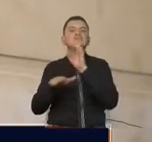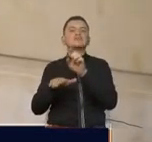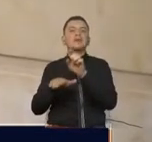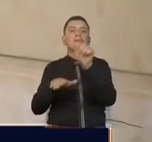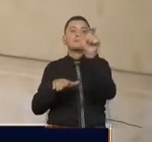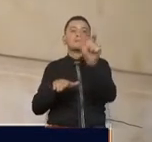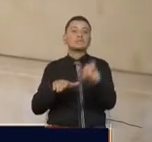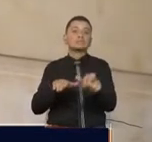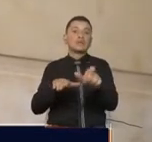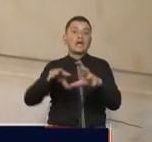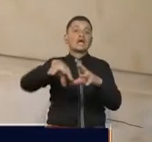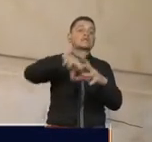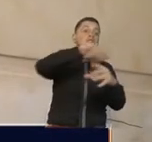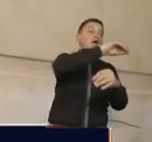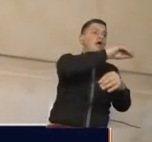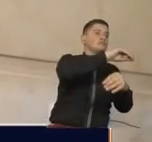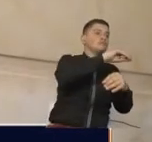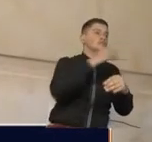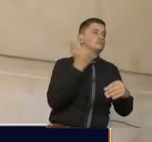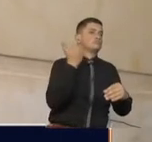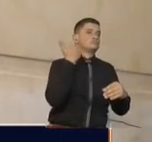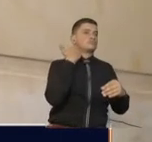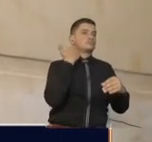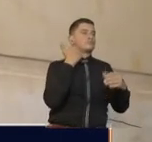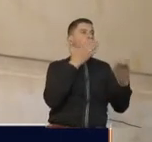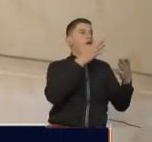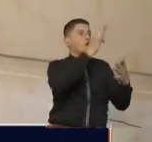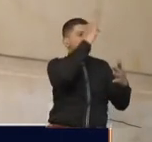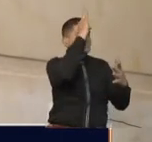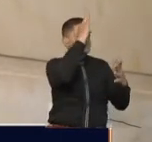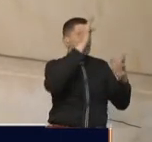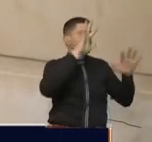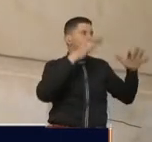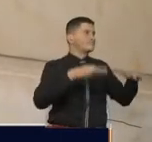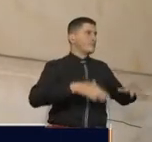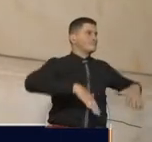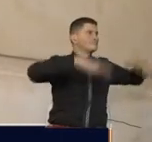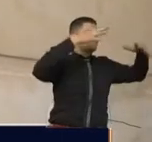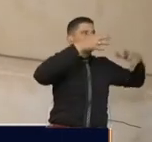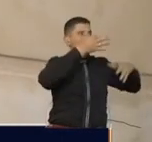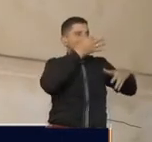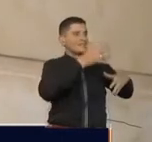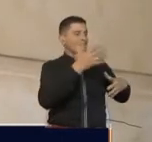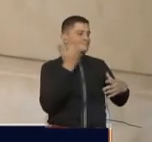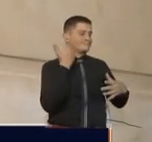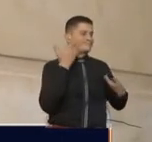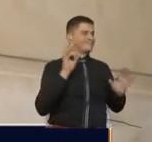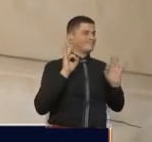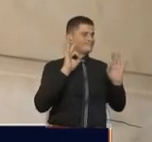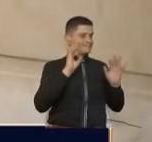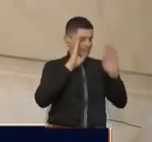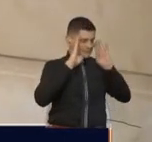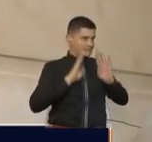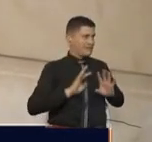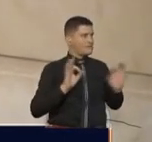de aquel que pudo salir pero encontró un hospital devastado, sin condiciones dignas para su